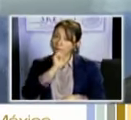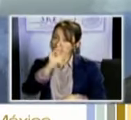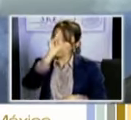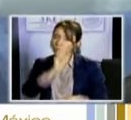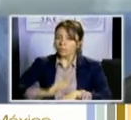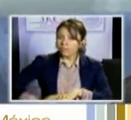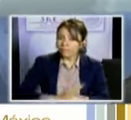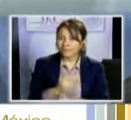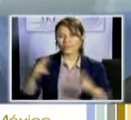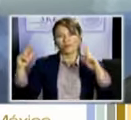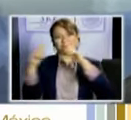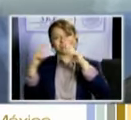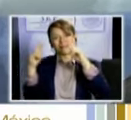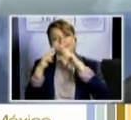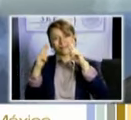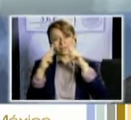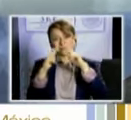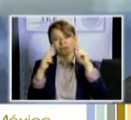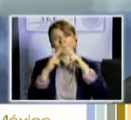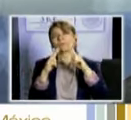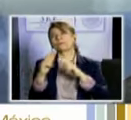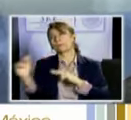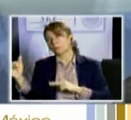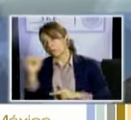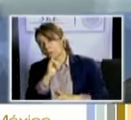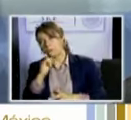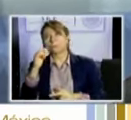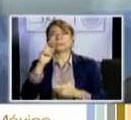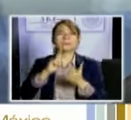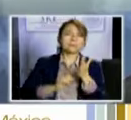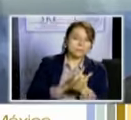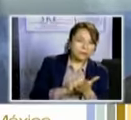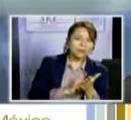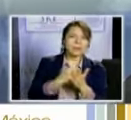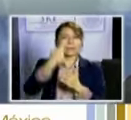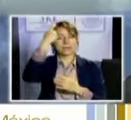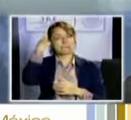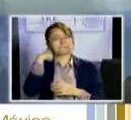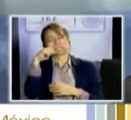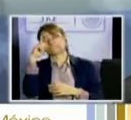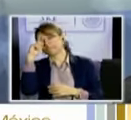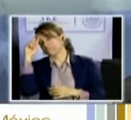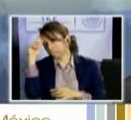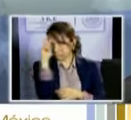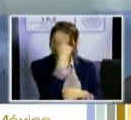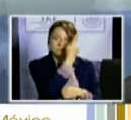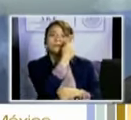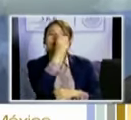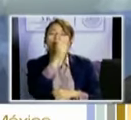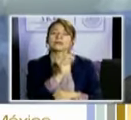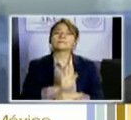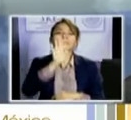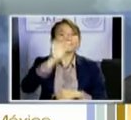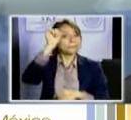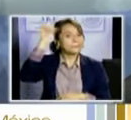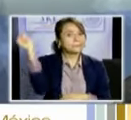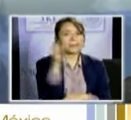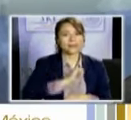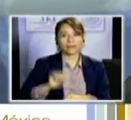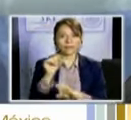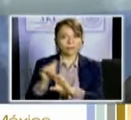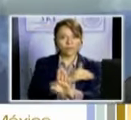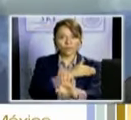sustancia te aleja de la contemplación de Dios, es pecado y tiene que ser vietada. Yo creo que